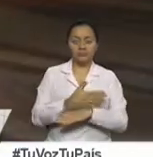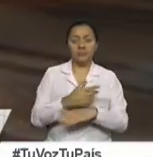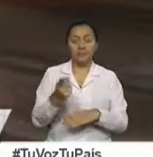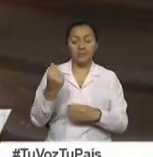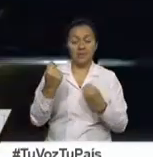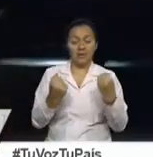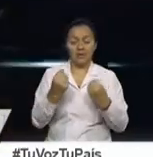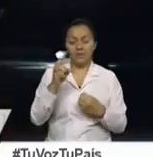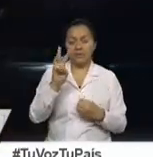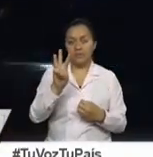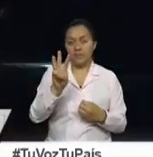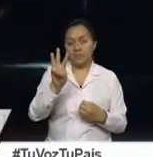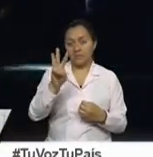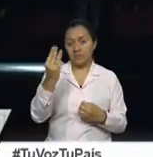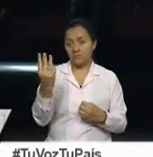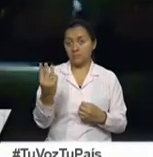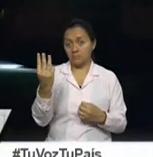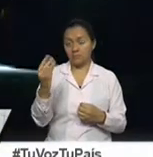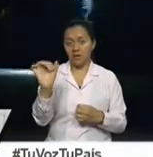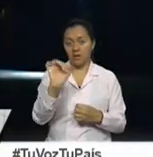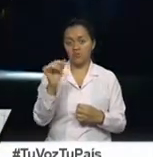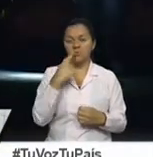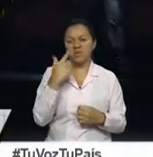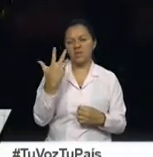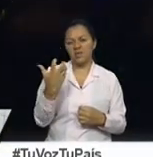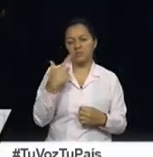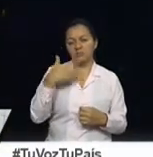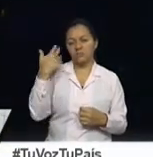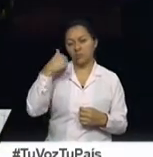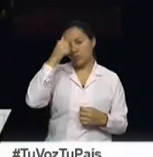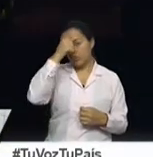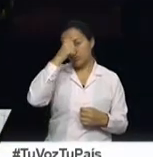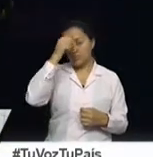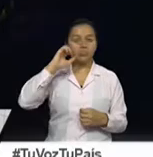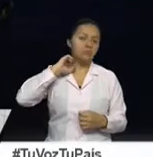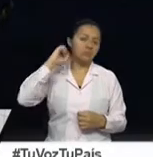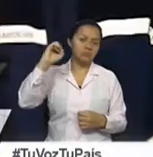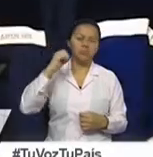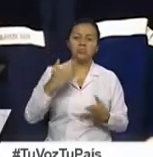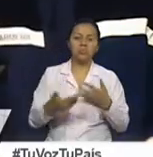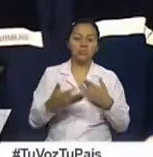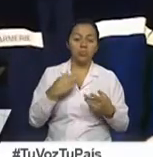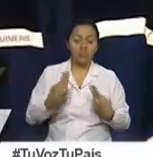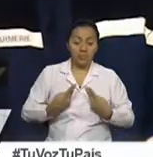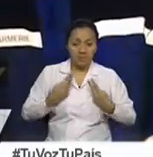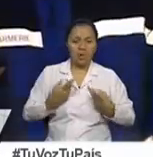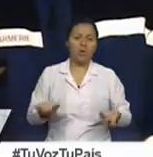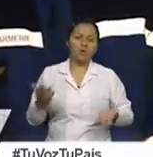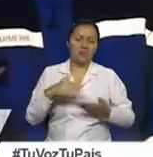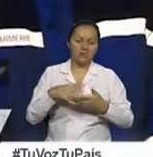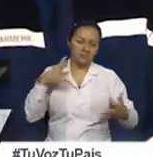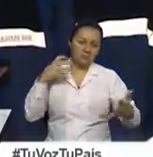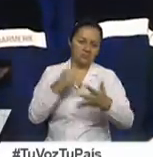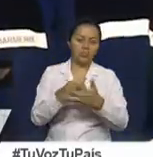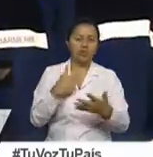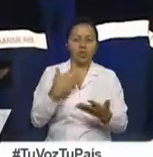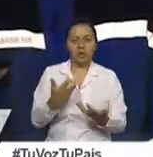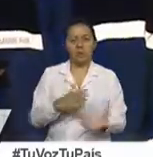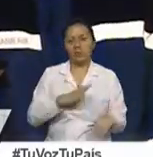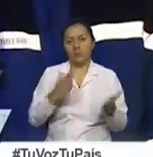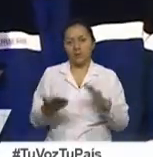un BMW, declaró haber tratado de quitarse la vida el domingo y habría decidido volver a intentarlo al chocar contra la pizzería.